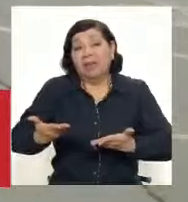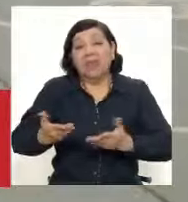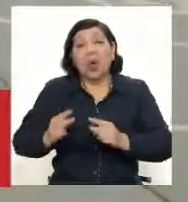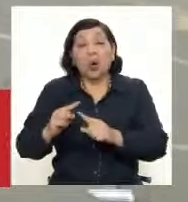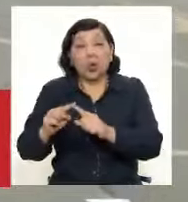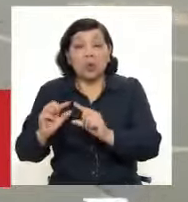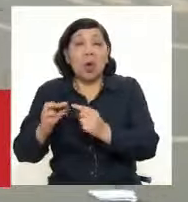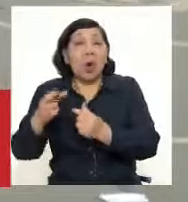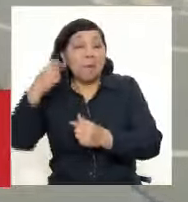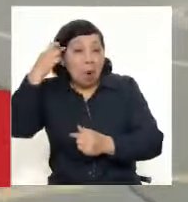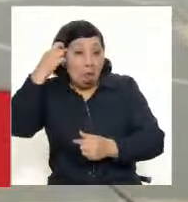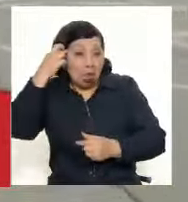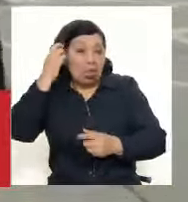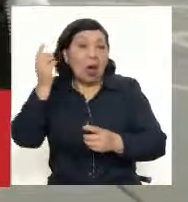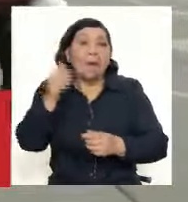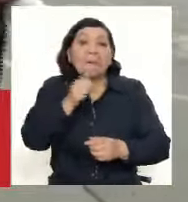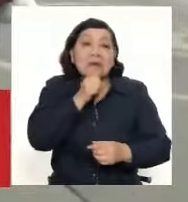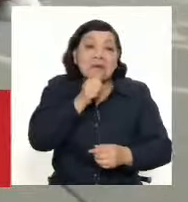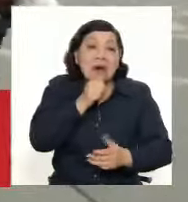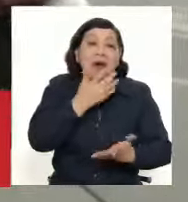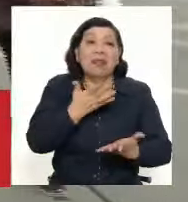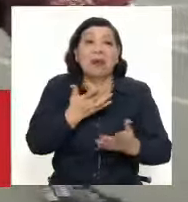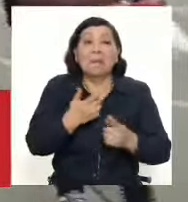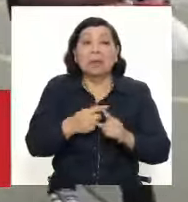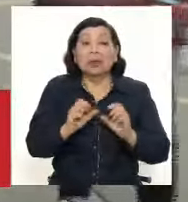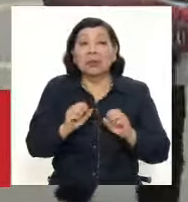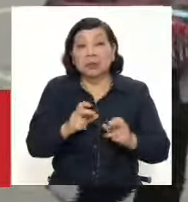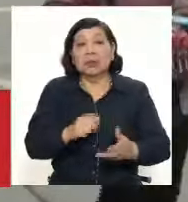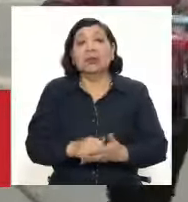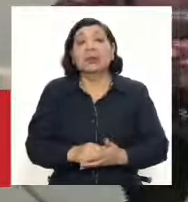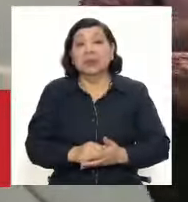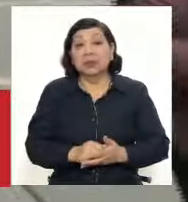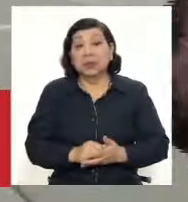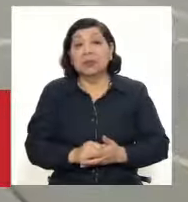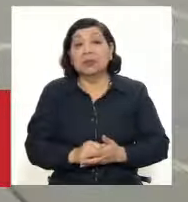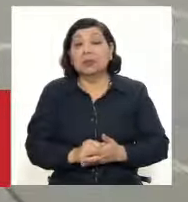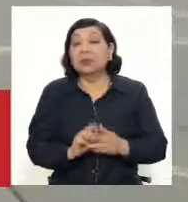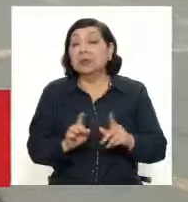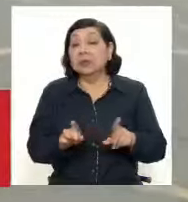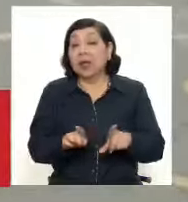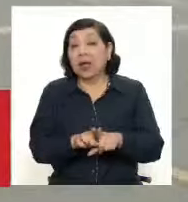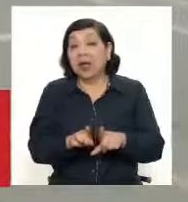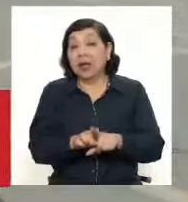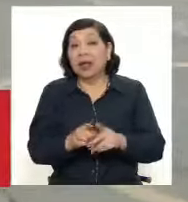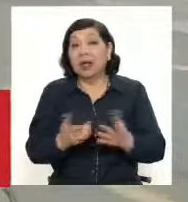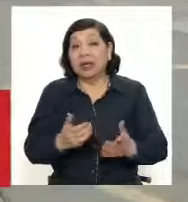políticas, de instituciones públicas, privadas, de personas. Y